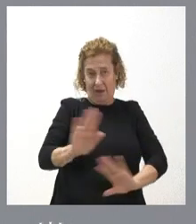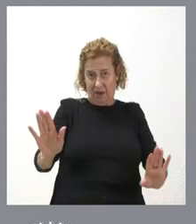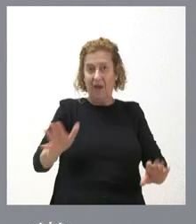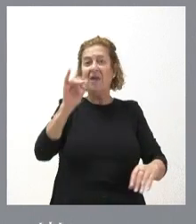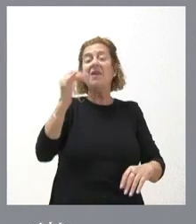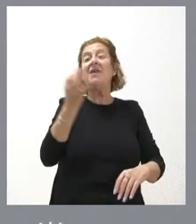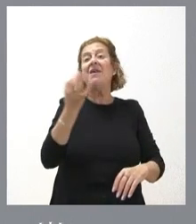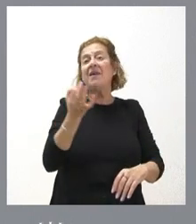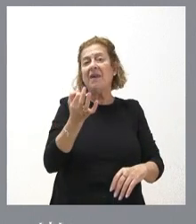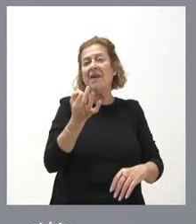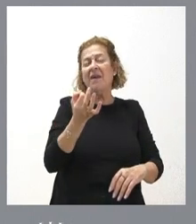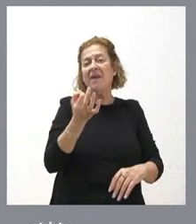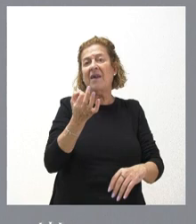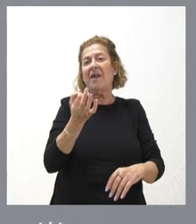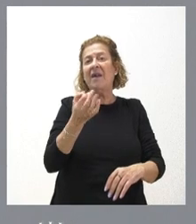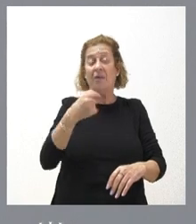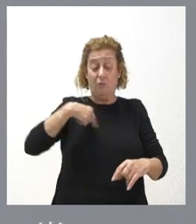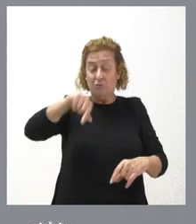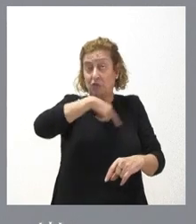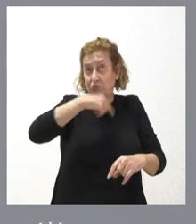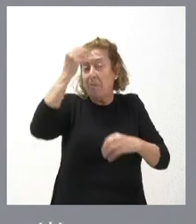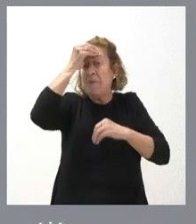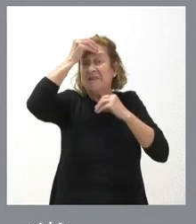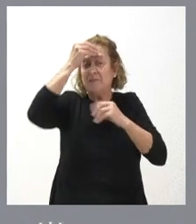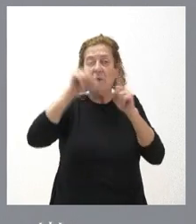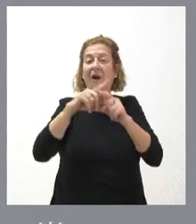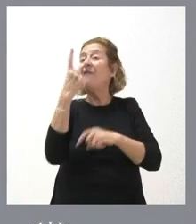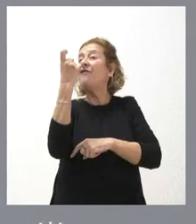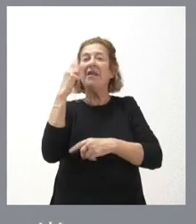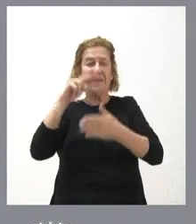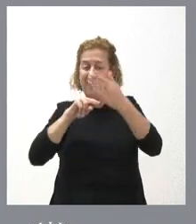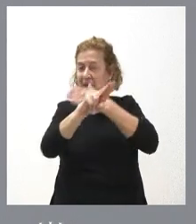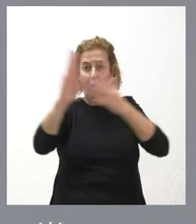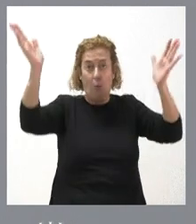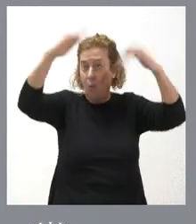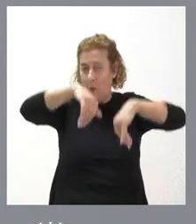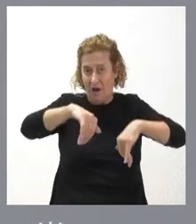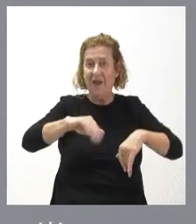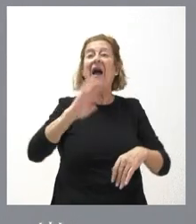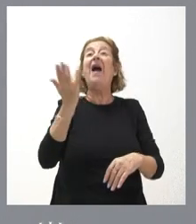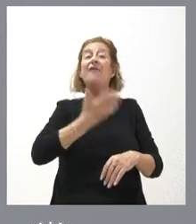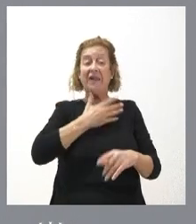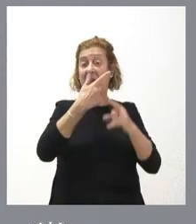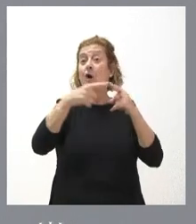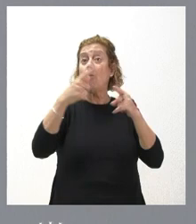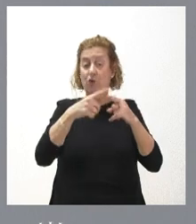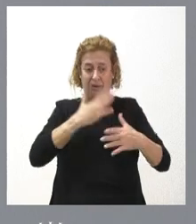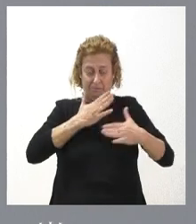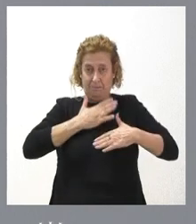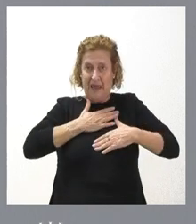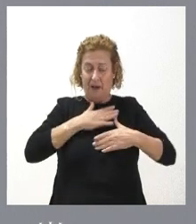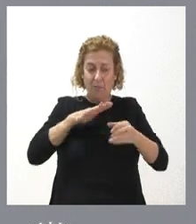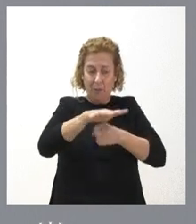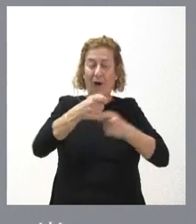que hay a nuestro juicio pues una falta de transparencia en esa información que afectan a cosas que es de nuestro ámbito propio de